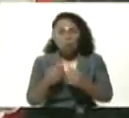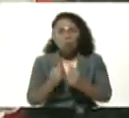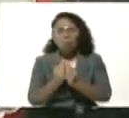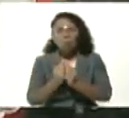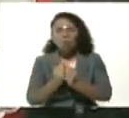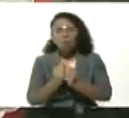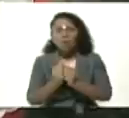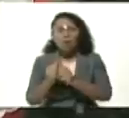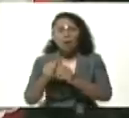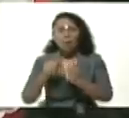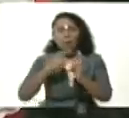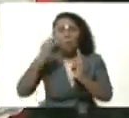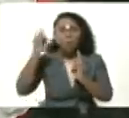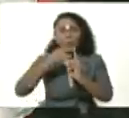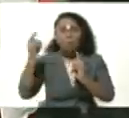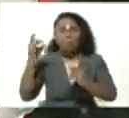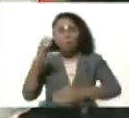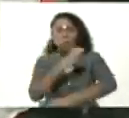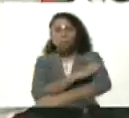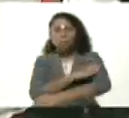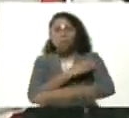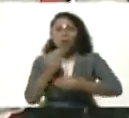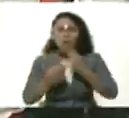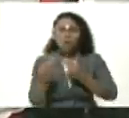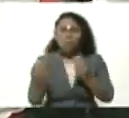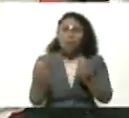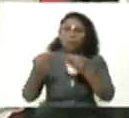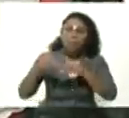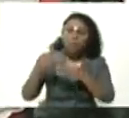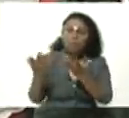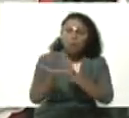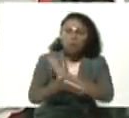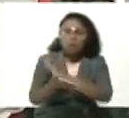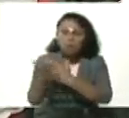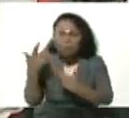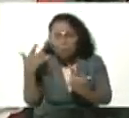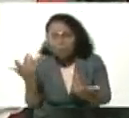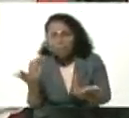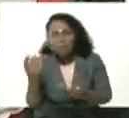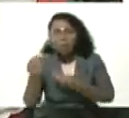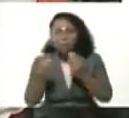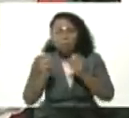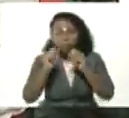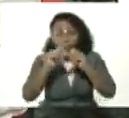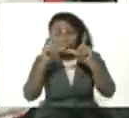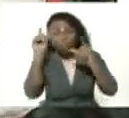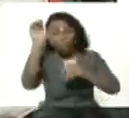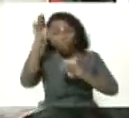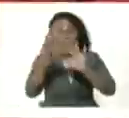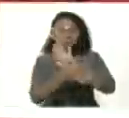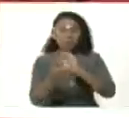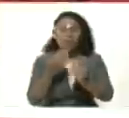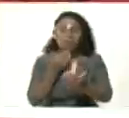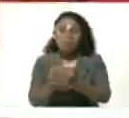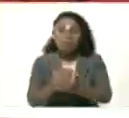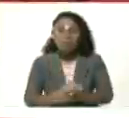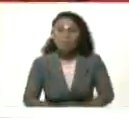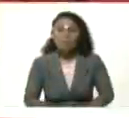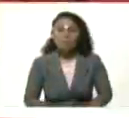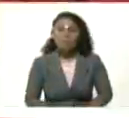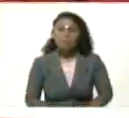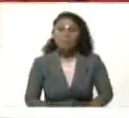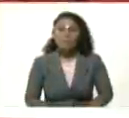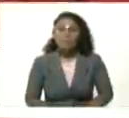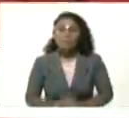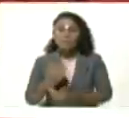plataforma unitaria de la oposición. ¿Cuáles son, además, las expectativas que ustedes tienen? Muchísimas gracias. Gracias,